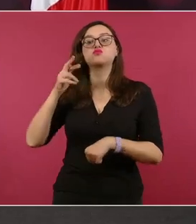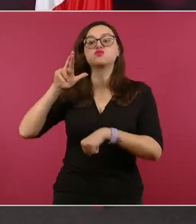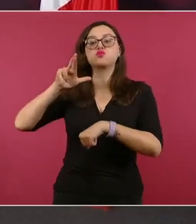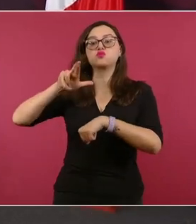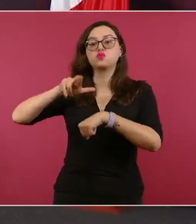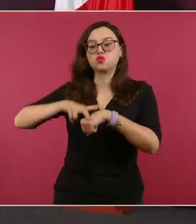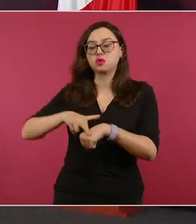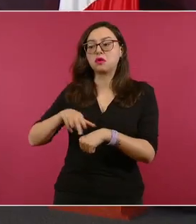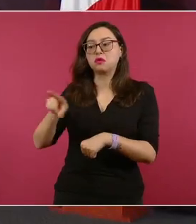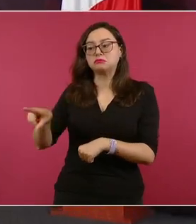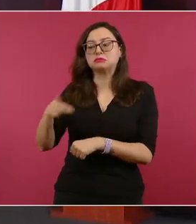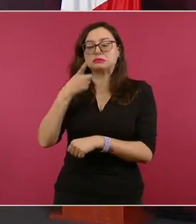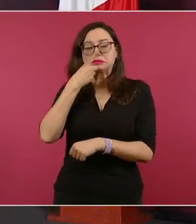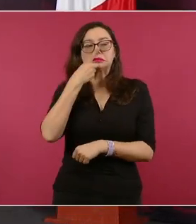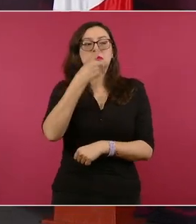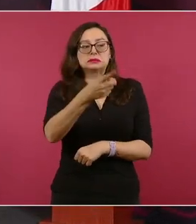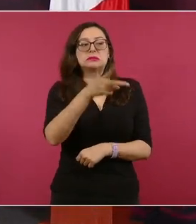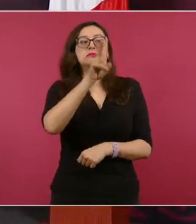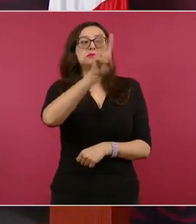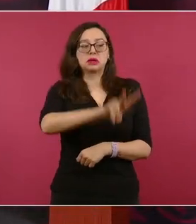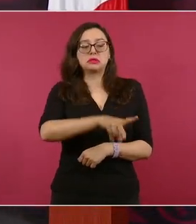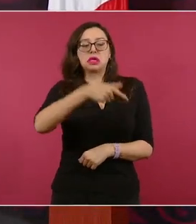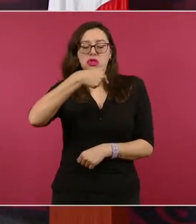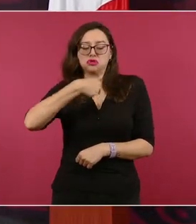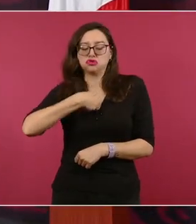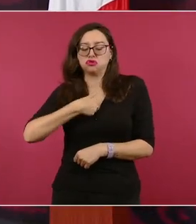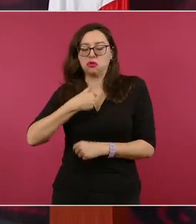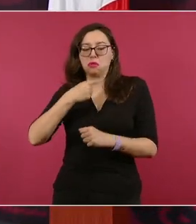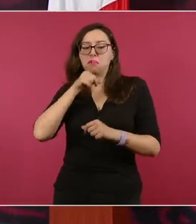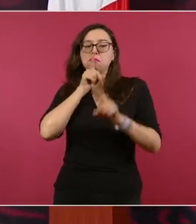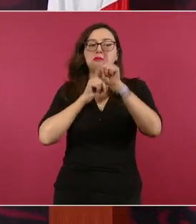andaba muy quitado de la pena.